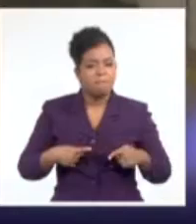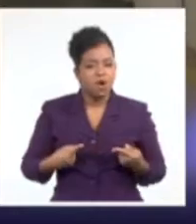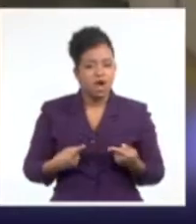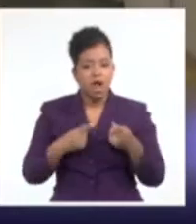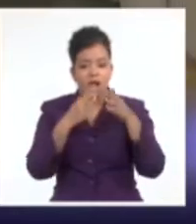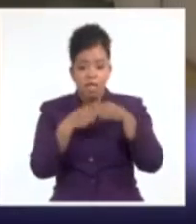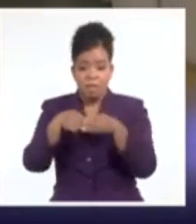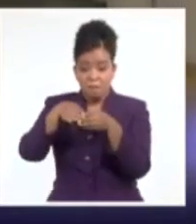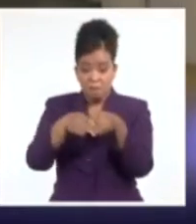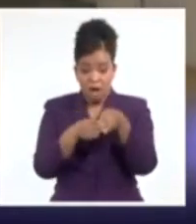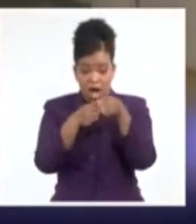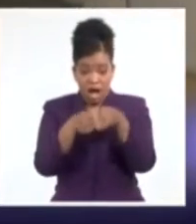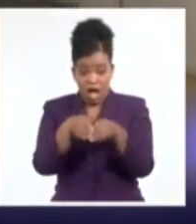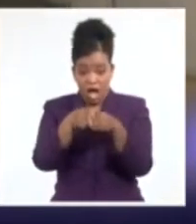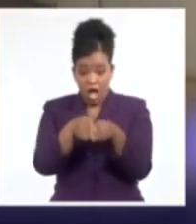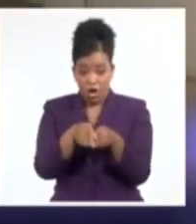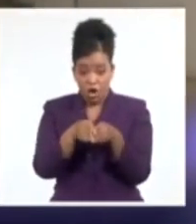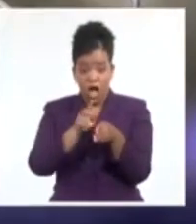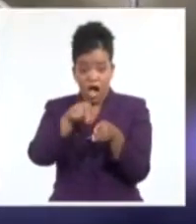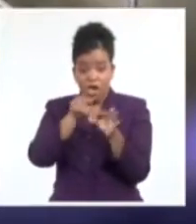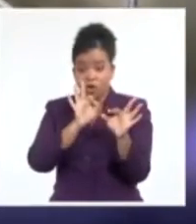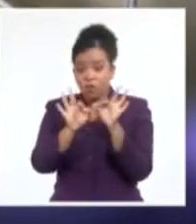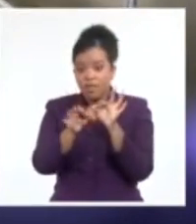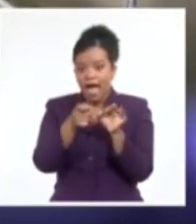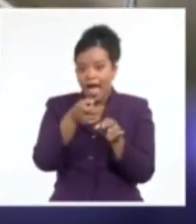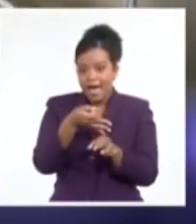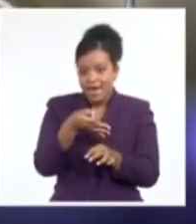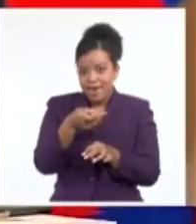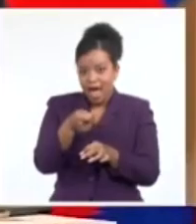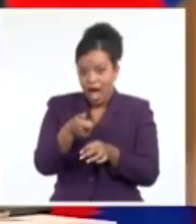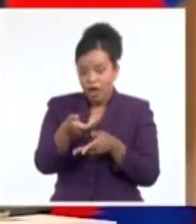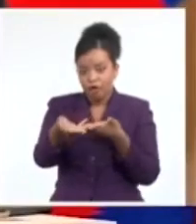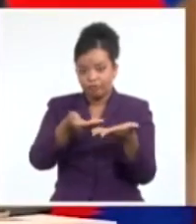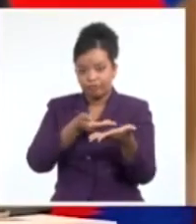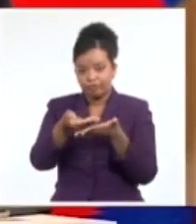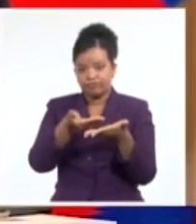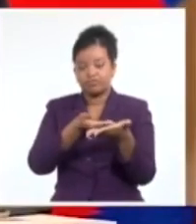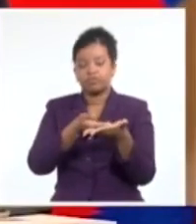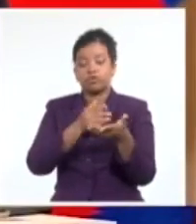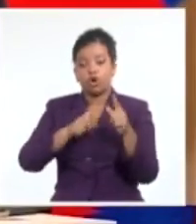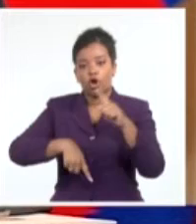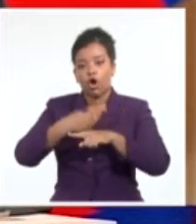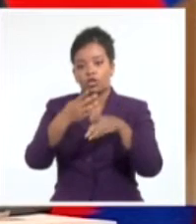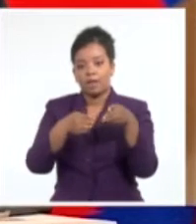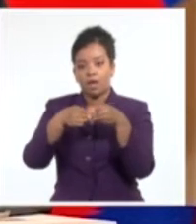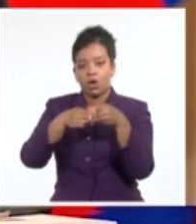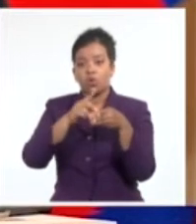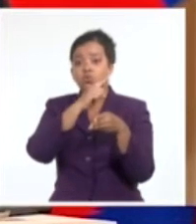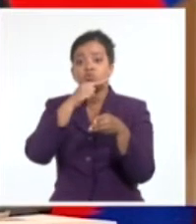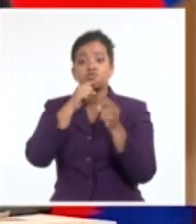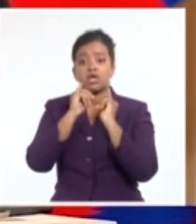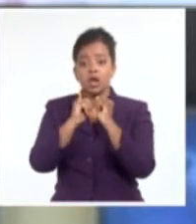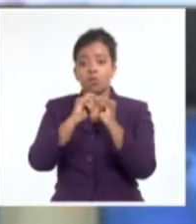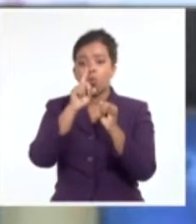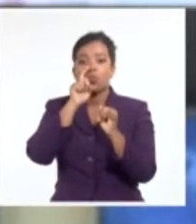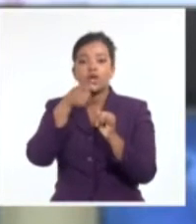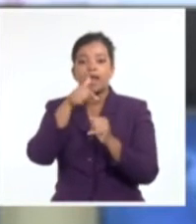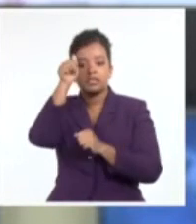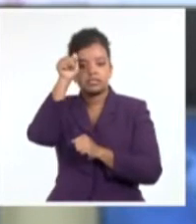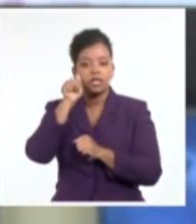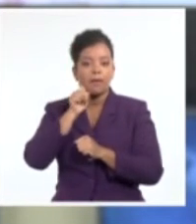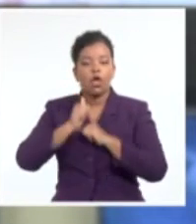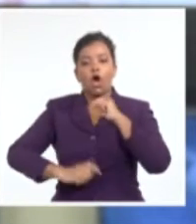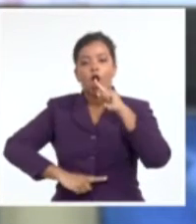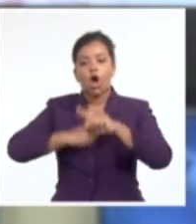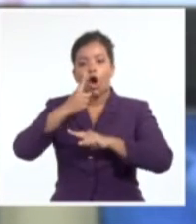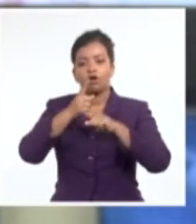que custodian el corredor de granos en el Mar Negro. Rusia afirma que Ucrania perpetró el sábado un ataque contra una